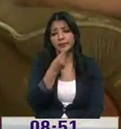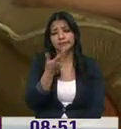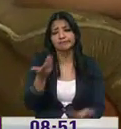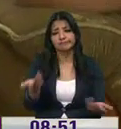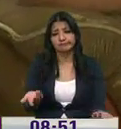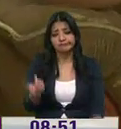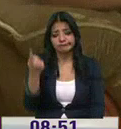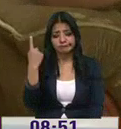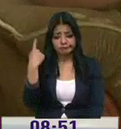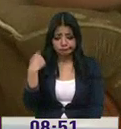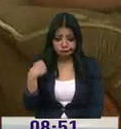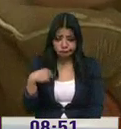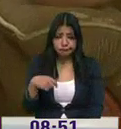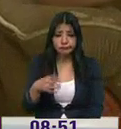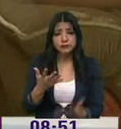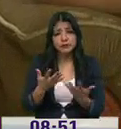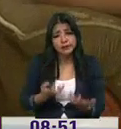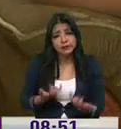Entonces